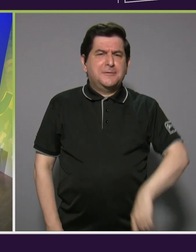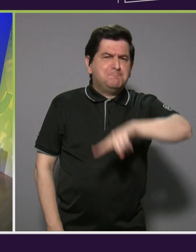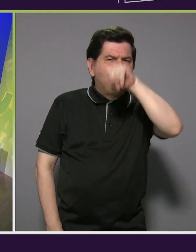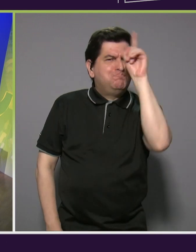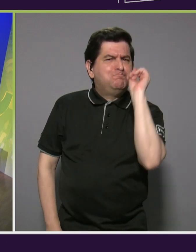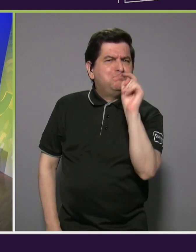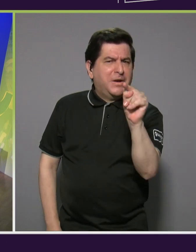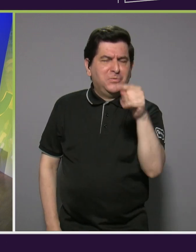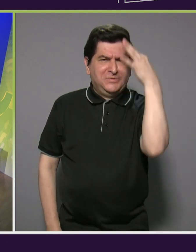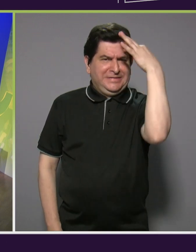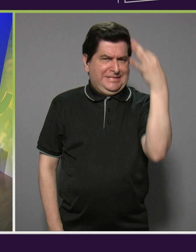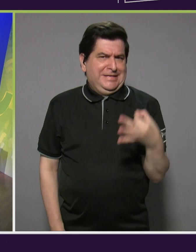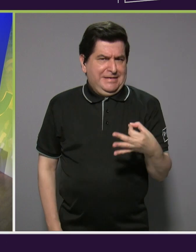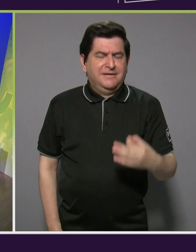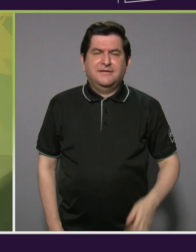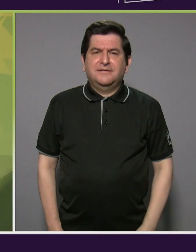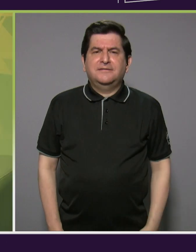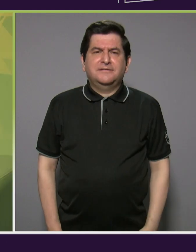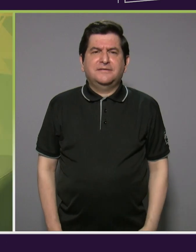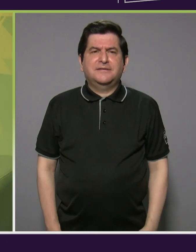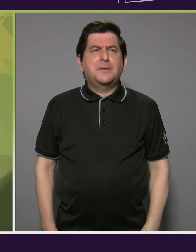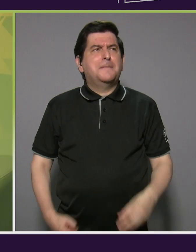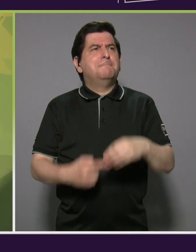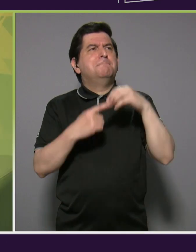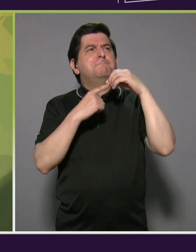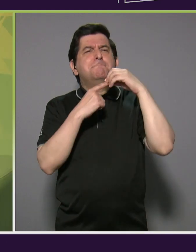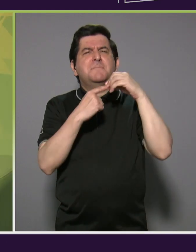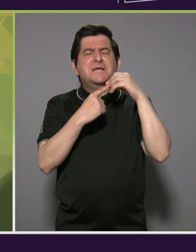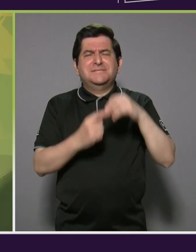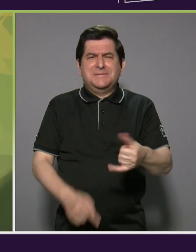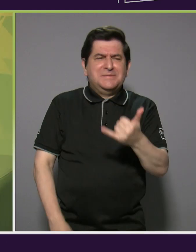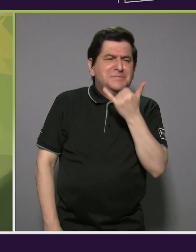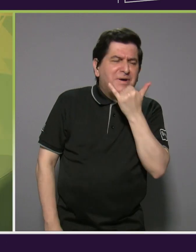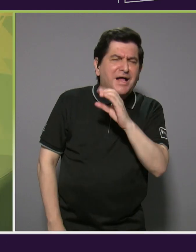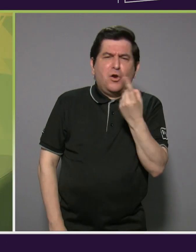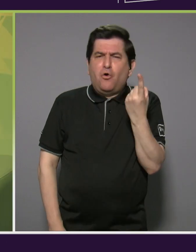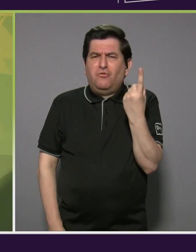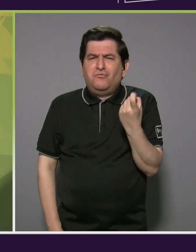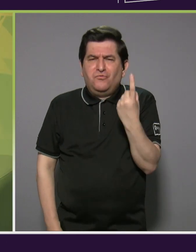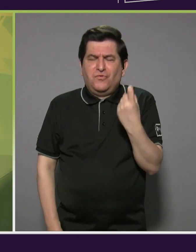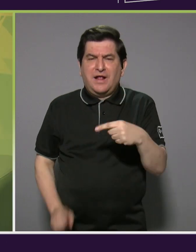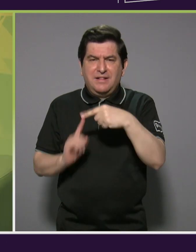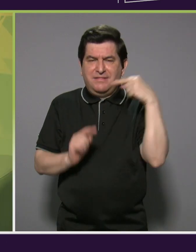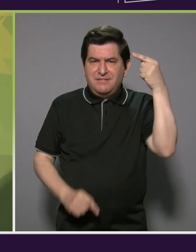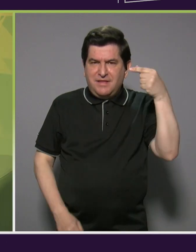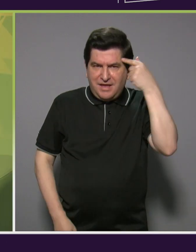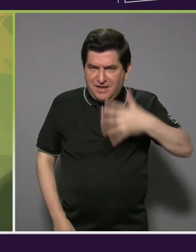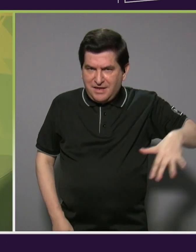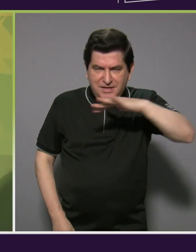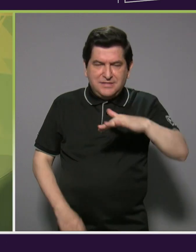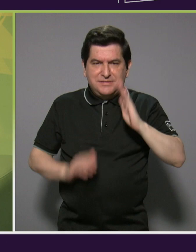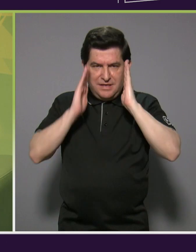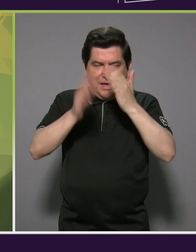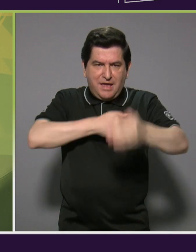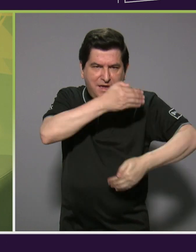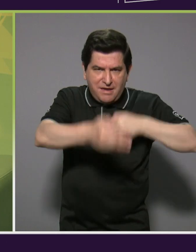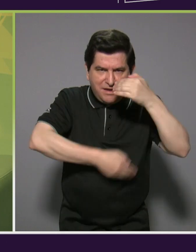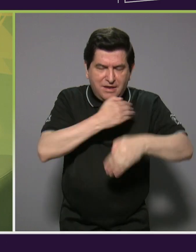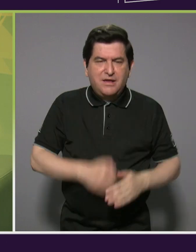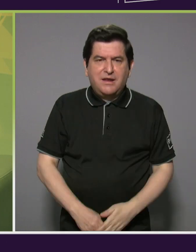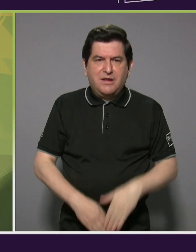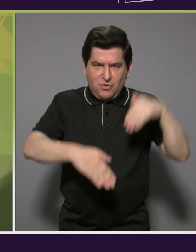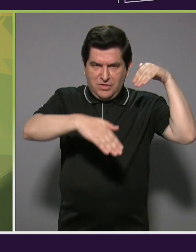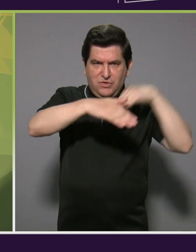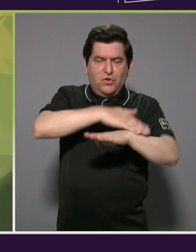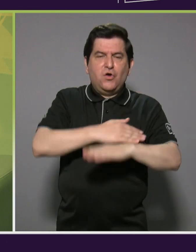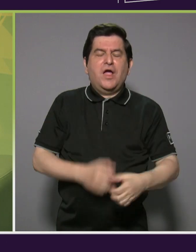preguntándoles cuáles consideran que han sido los principales fallos o deficiencias desde el Estado en la atención de todo este proceso tras el allanamiento de